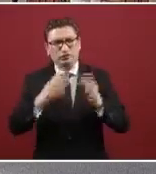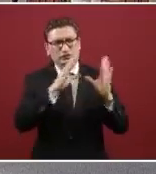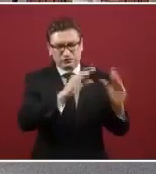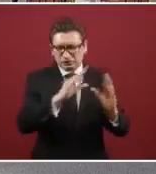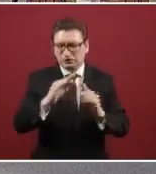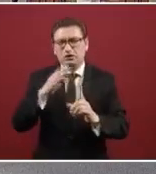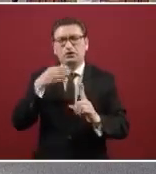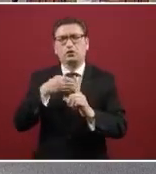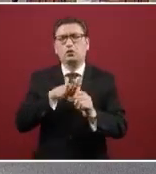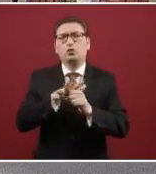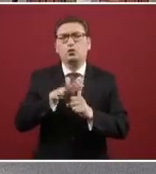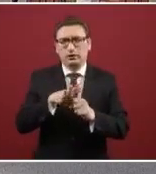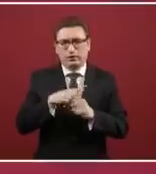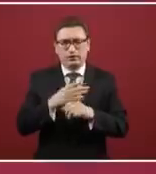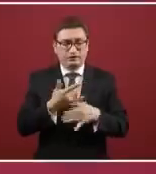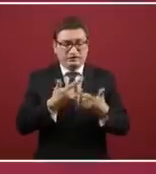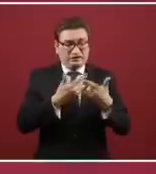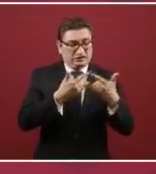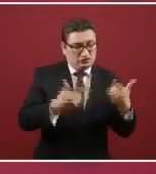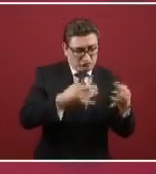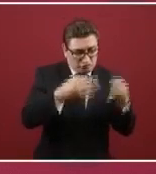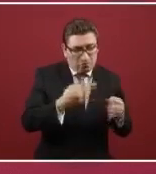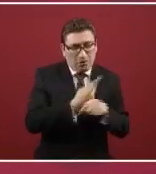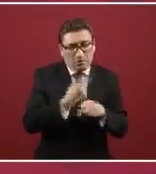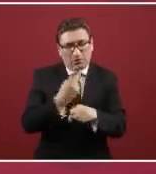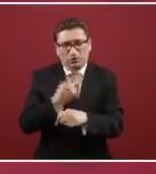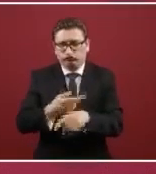enseñar lo que realmente pasó? Sí,